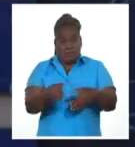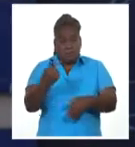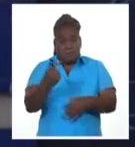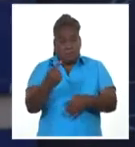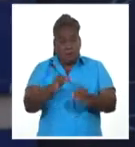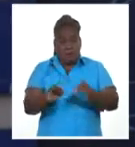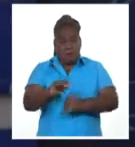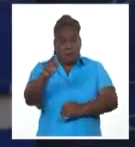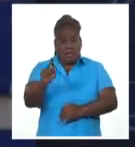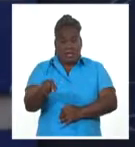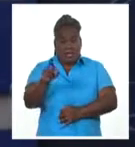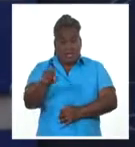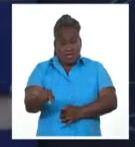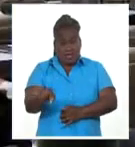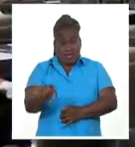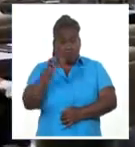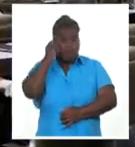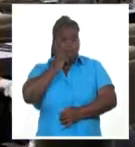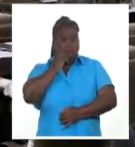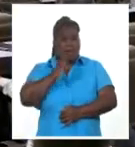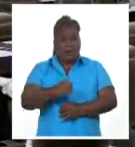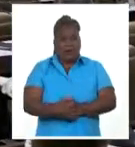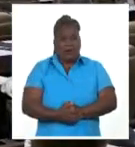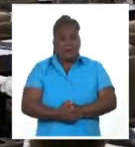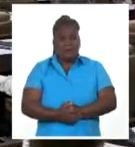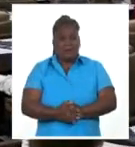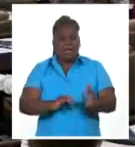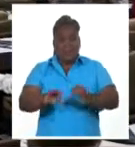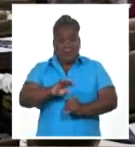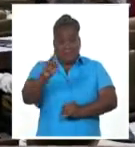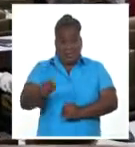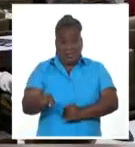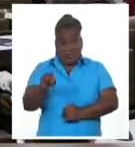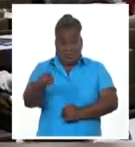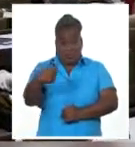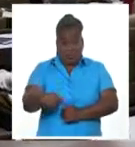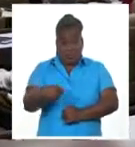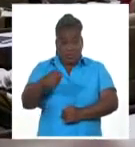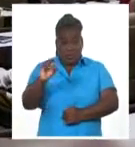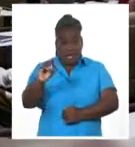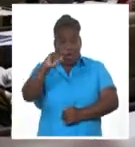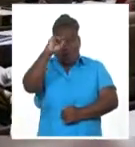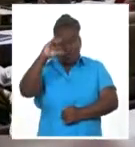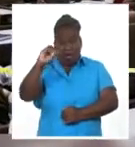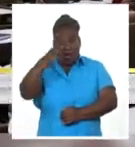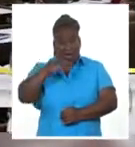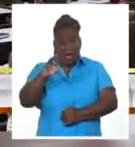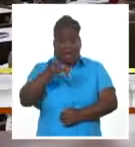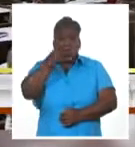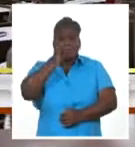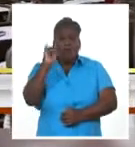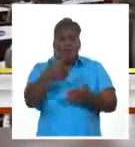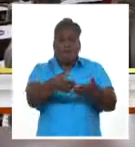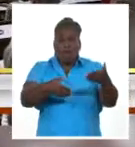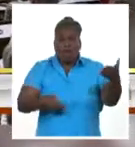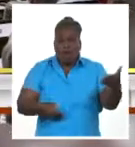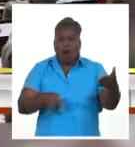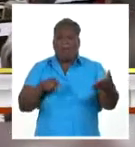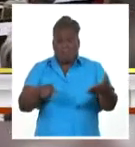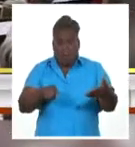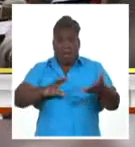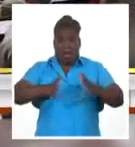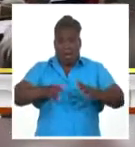ministro de la República, Manuel Marrero Cruz. El ministro de Justicia, Óscar Silvera Martínez, destacó en el informe que a pesar de la compleja